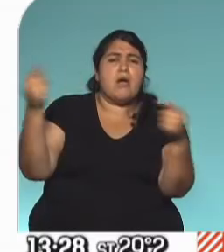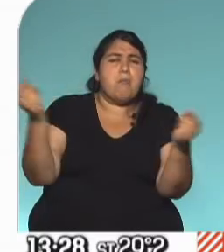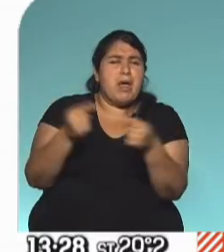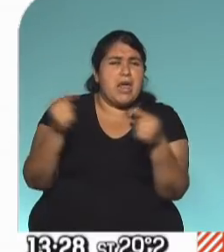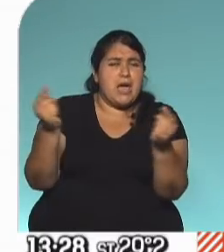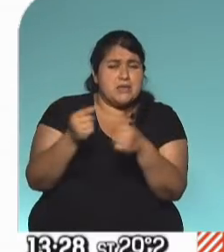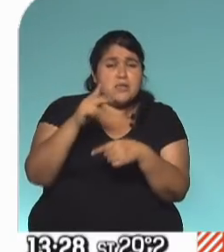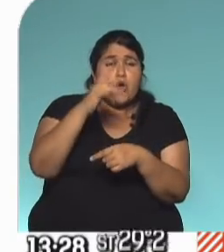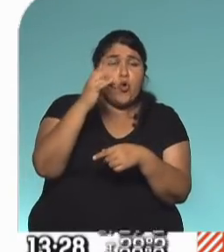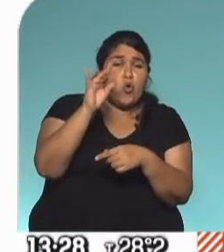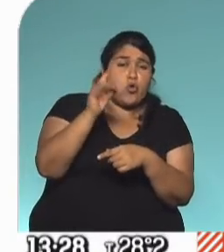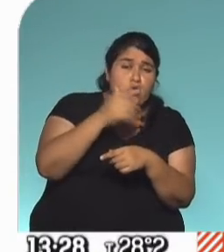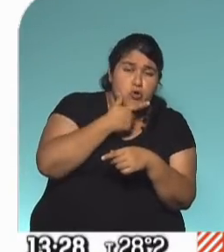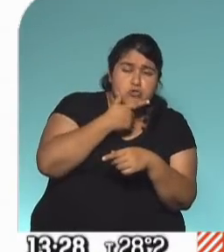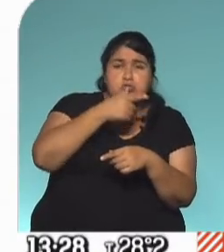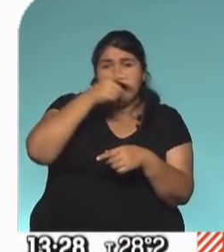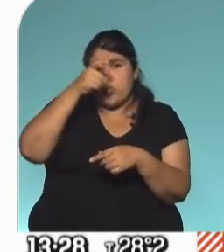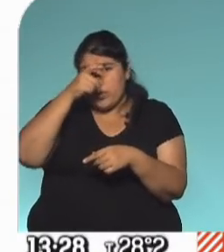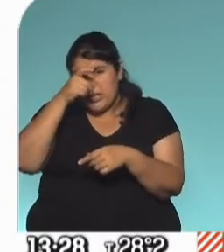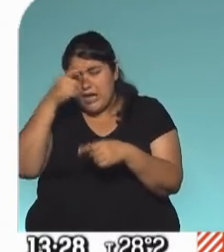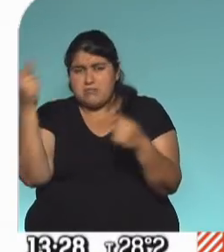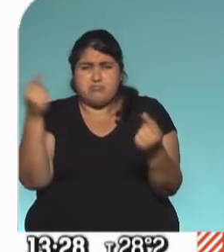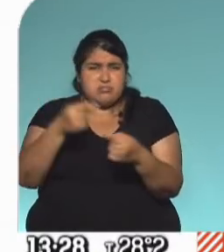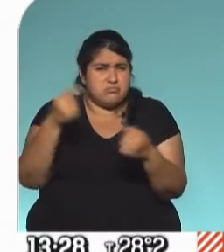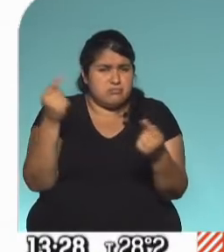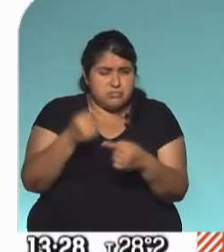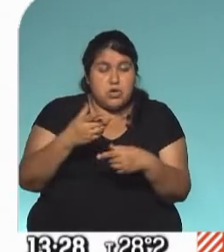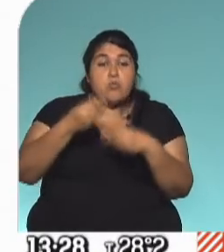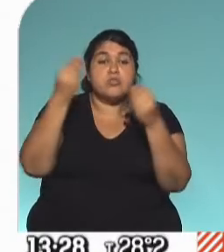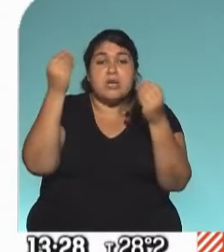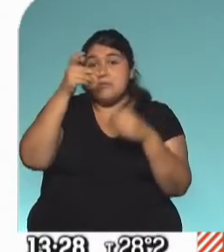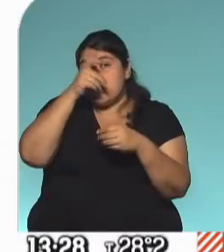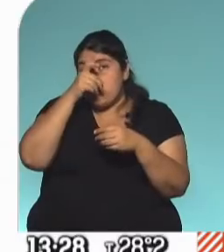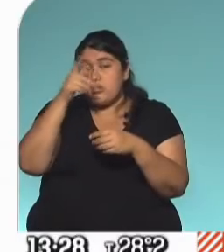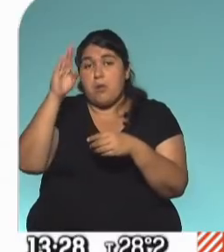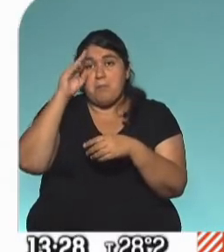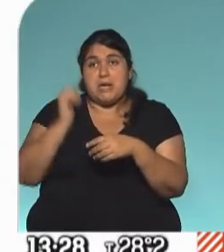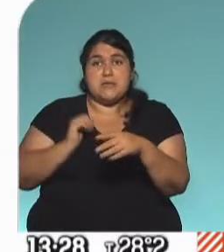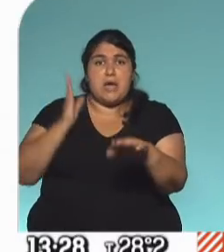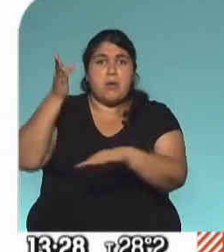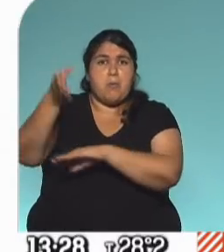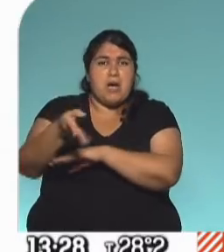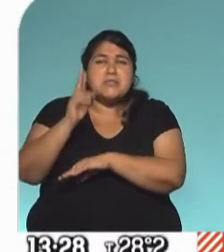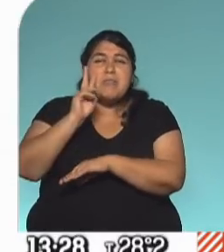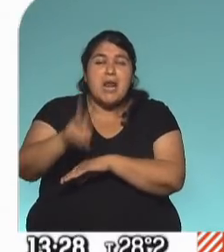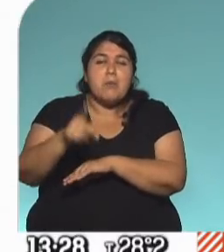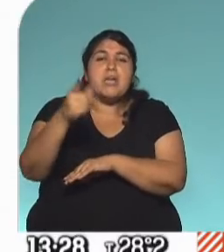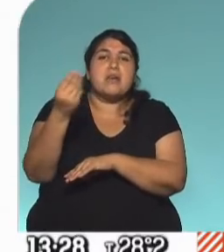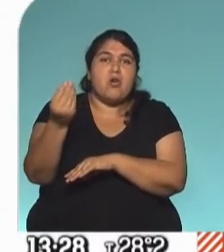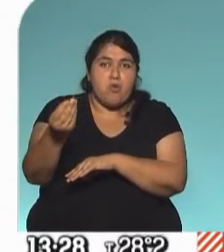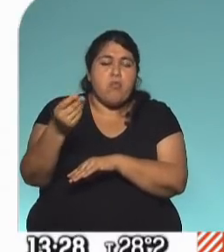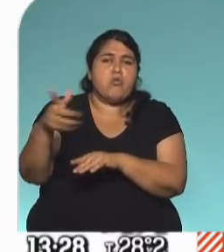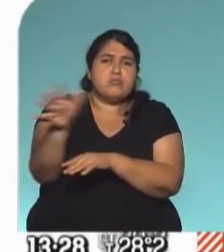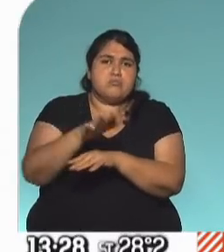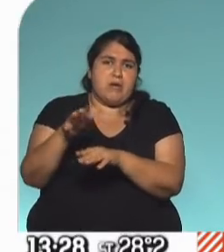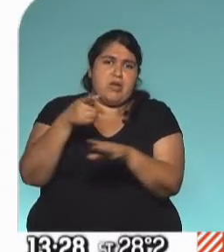entre los kurdos y los turcos. Turquía muchas veces hace incursiones militares dentro del territorio iraquí para combatir a la